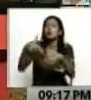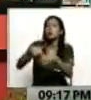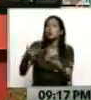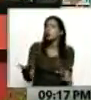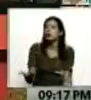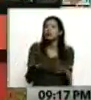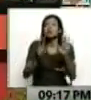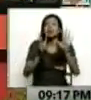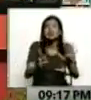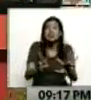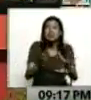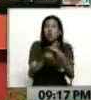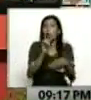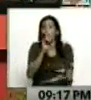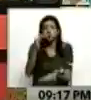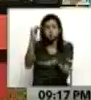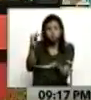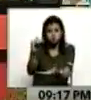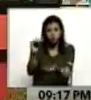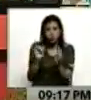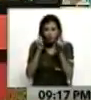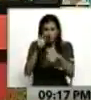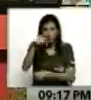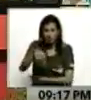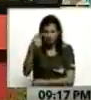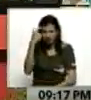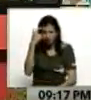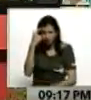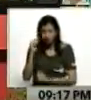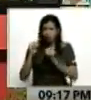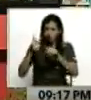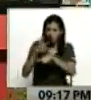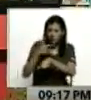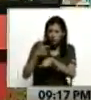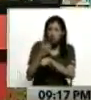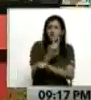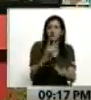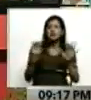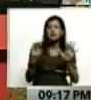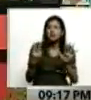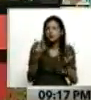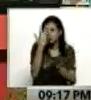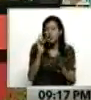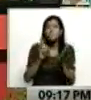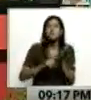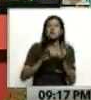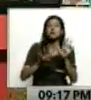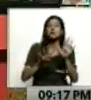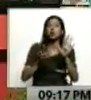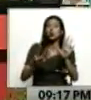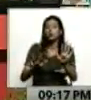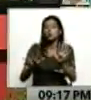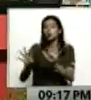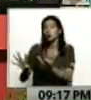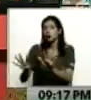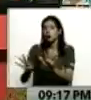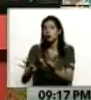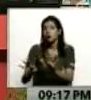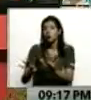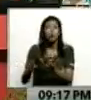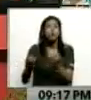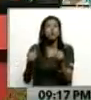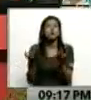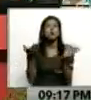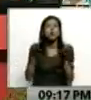Chávez $ estaba es más cuando nosotros comenzamos aquí el 27 de febrero del año 89